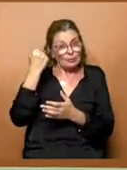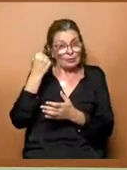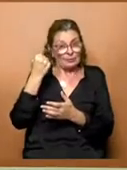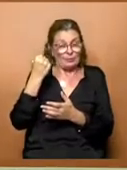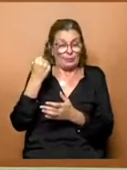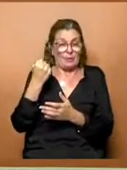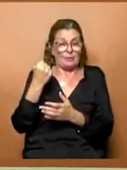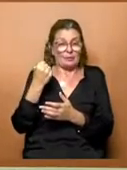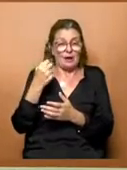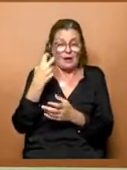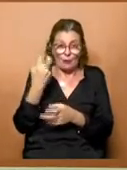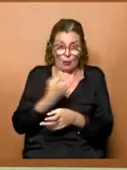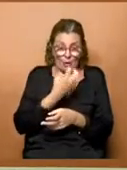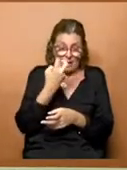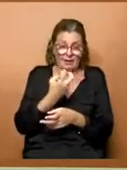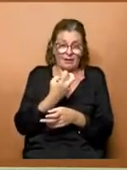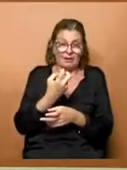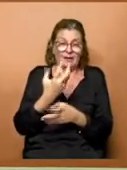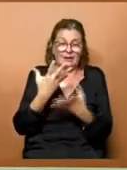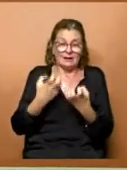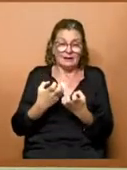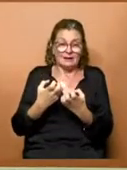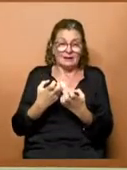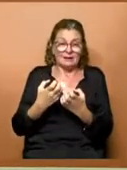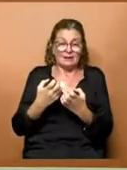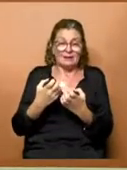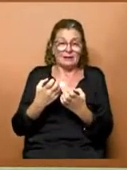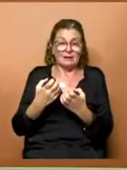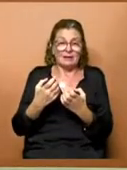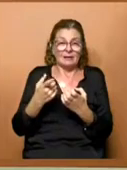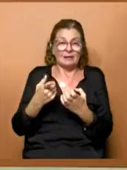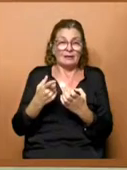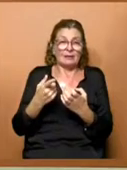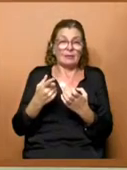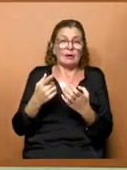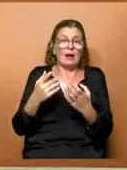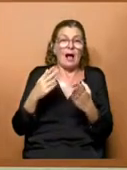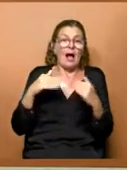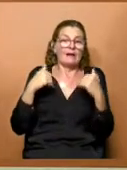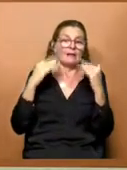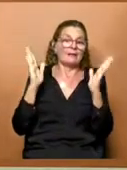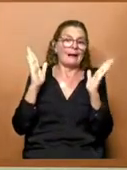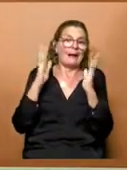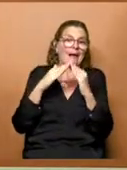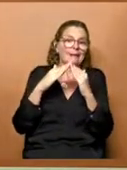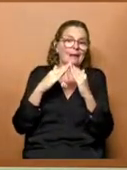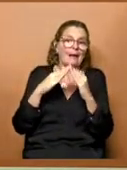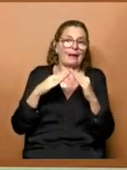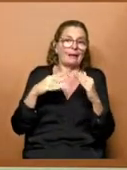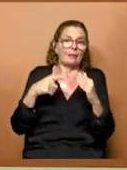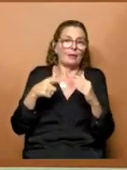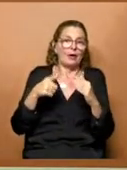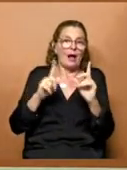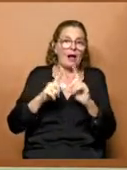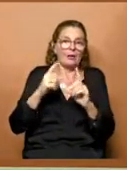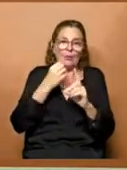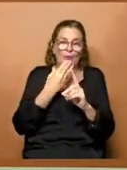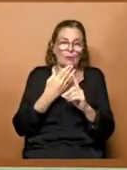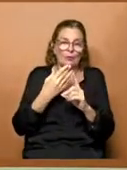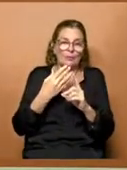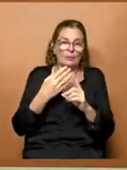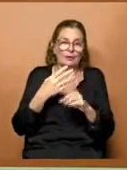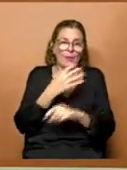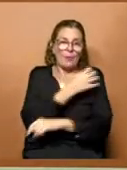imprescindible buscar. Querer tirar la casa del amo con las herramientas del amo nunca ha sido una cosa valedera para ningún